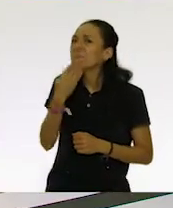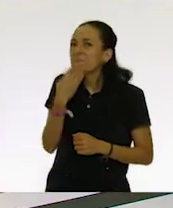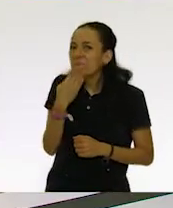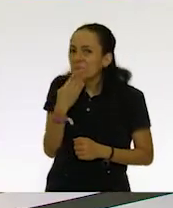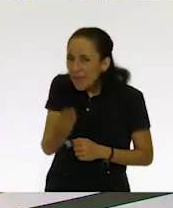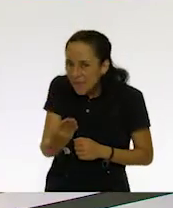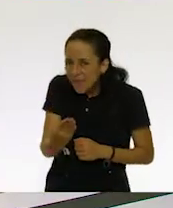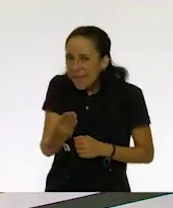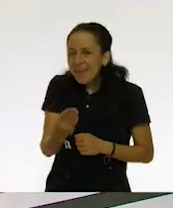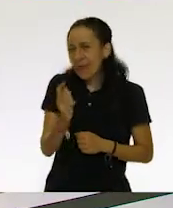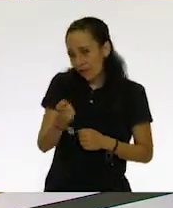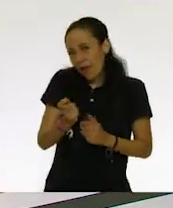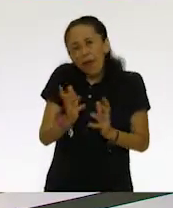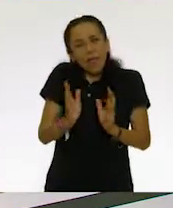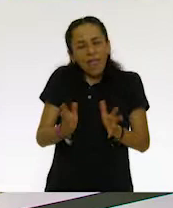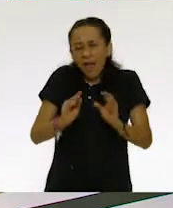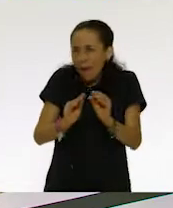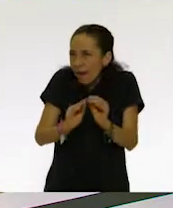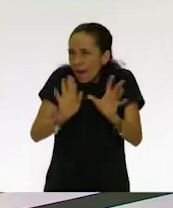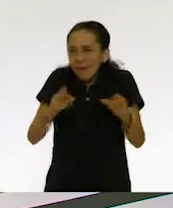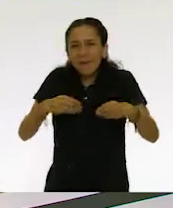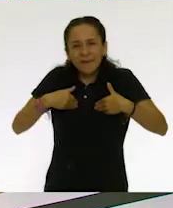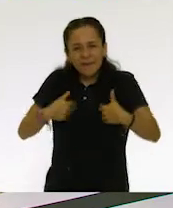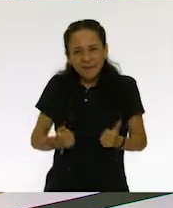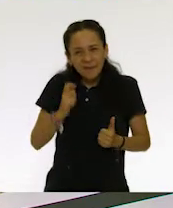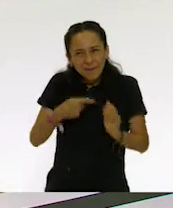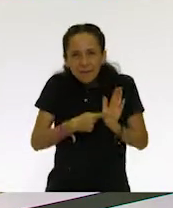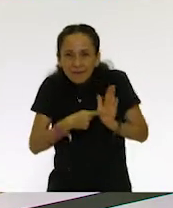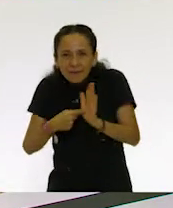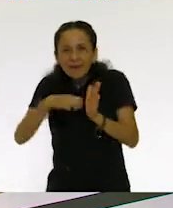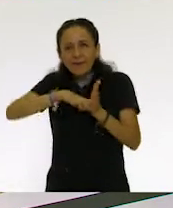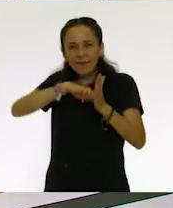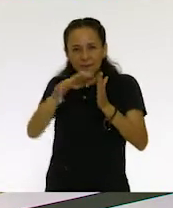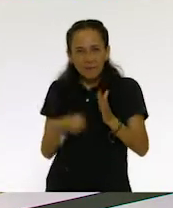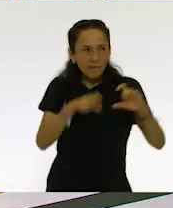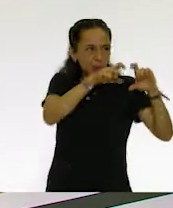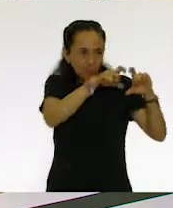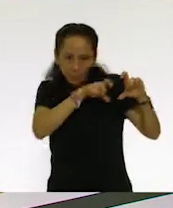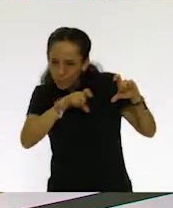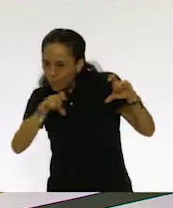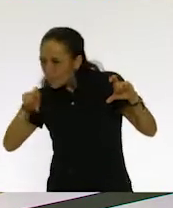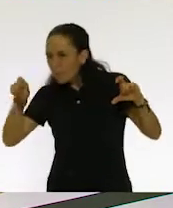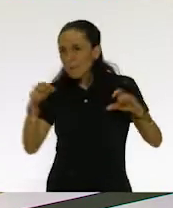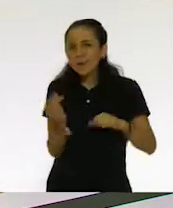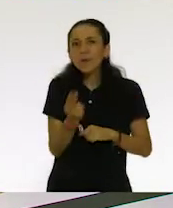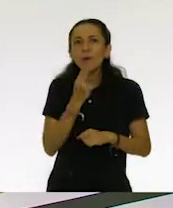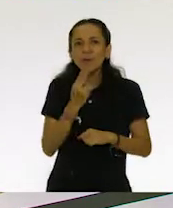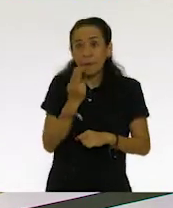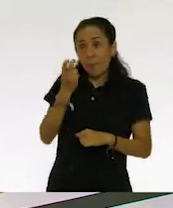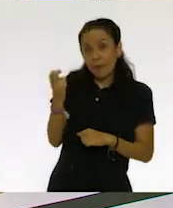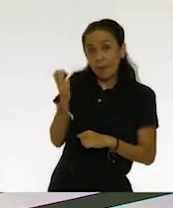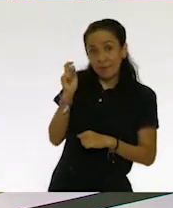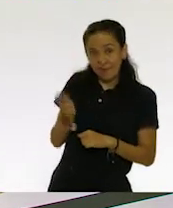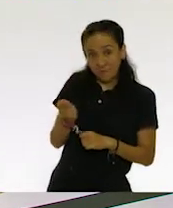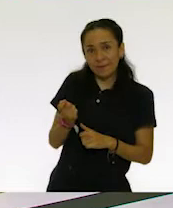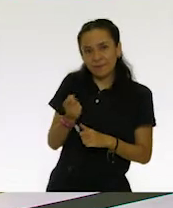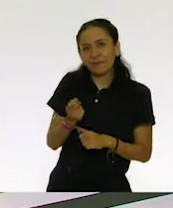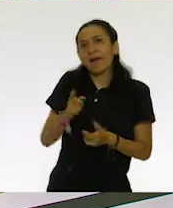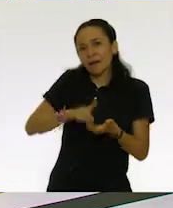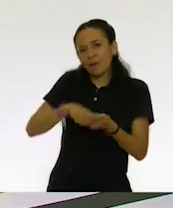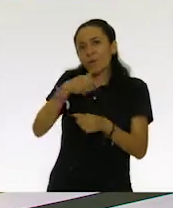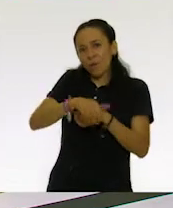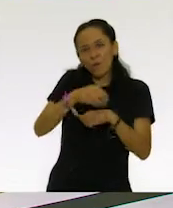ya pudimos ver un ejemplo donde trabajamos con la banda numérica. Con ayuda de esta banda numérica